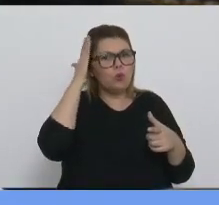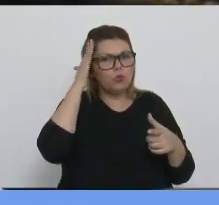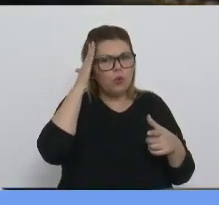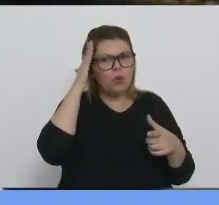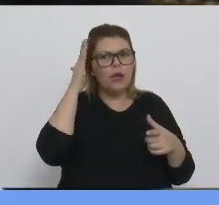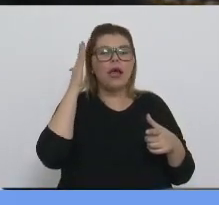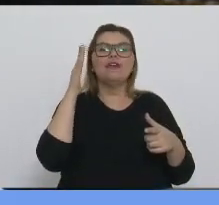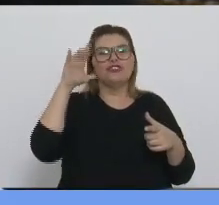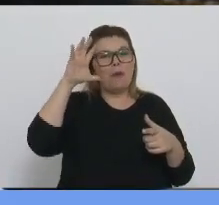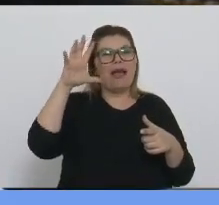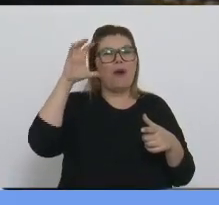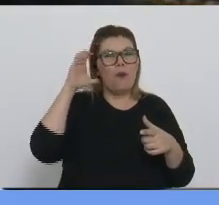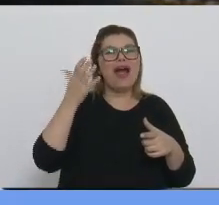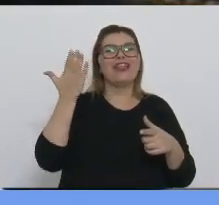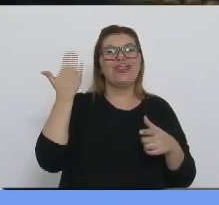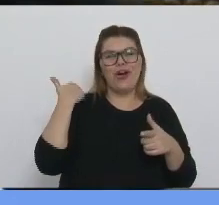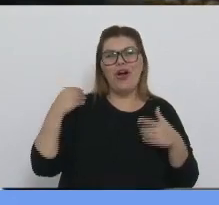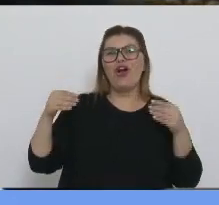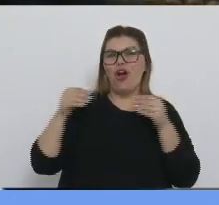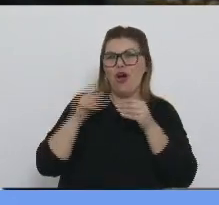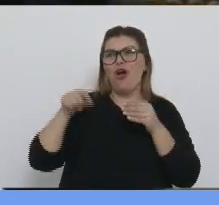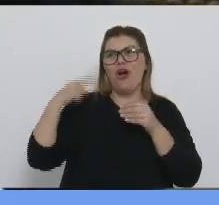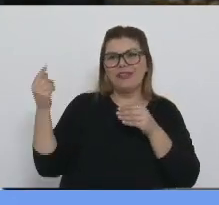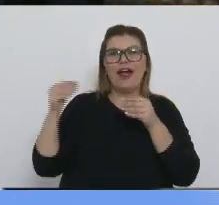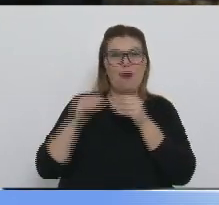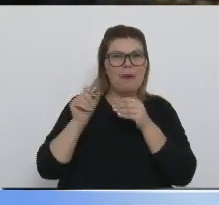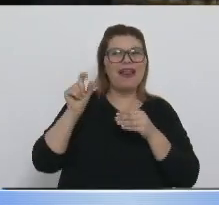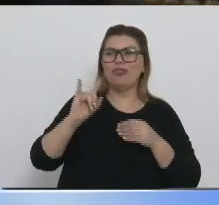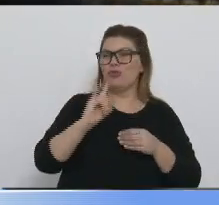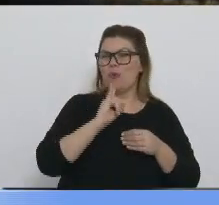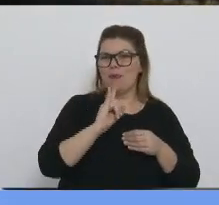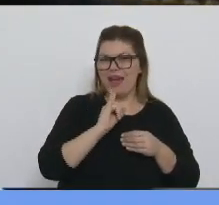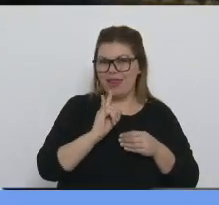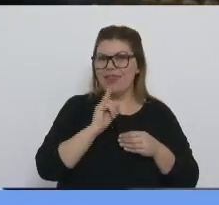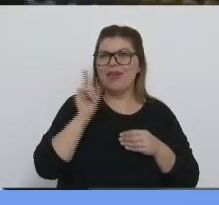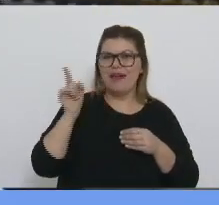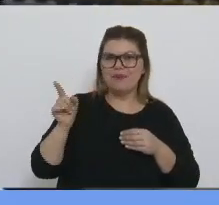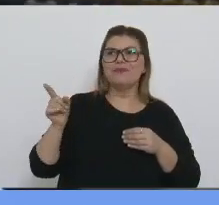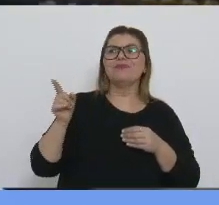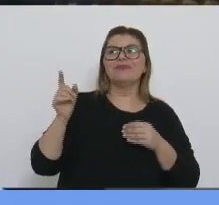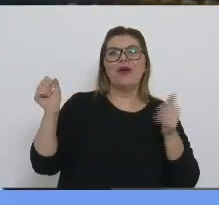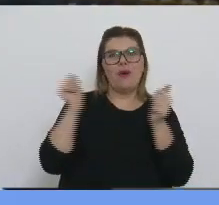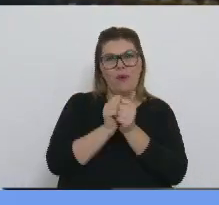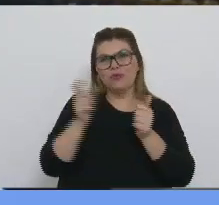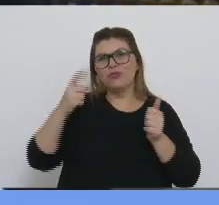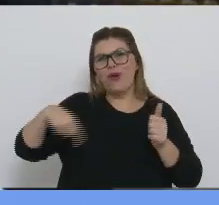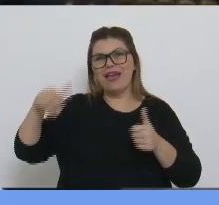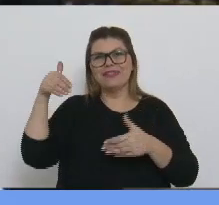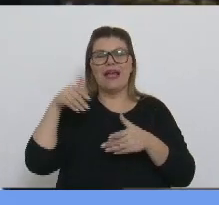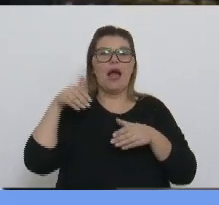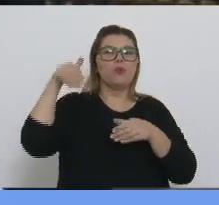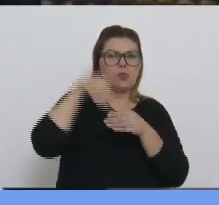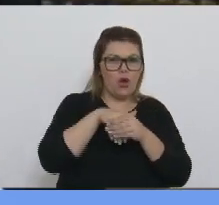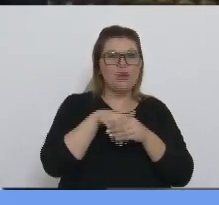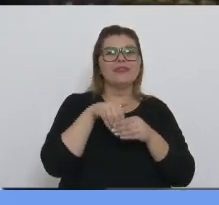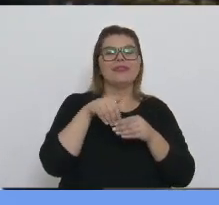me acuerdo de mis compañeras y otras compañías humanas con las que se votó este parque su portal los